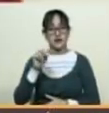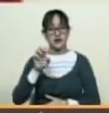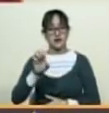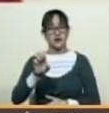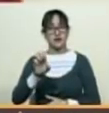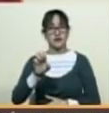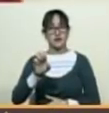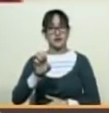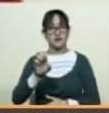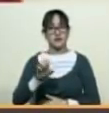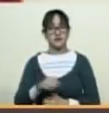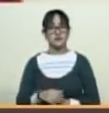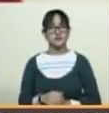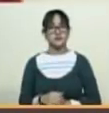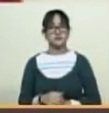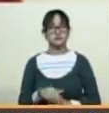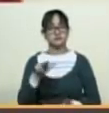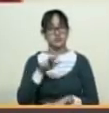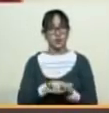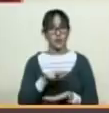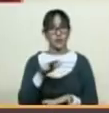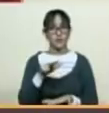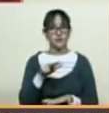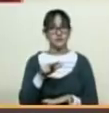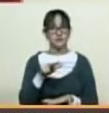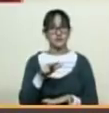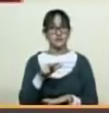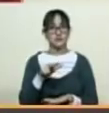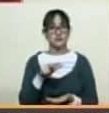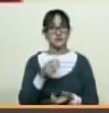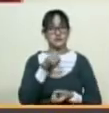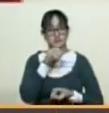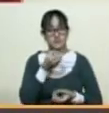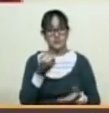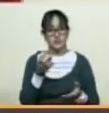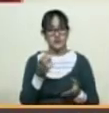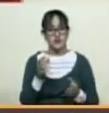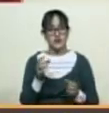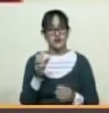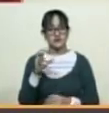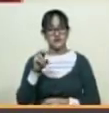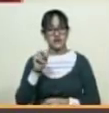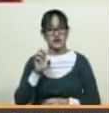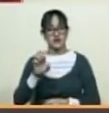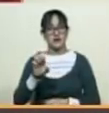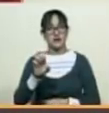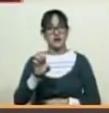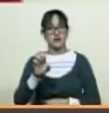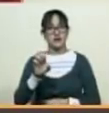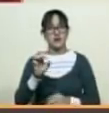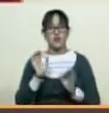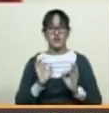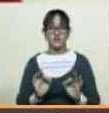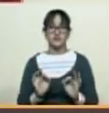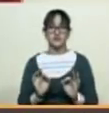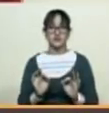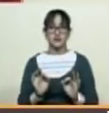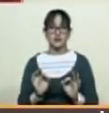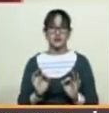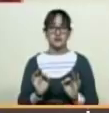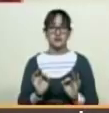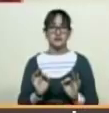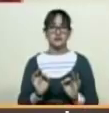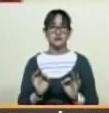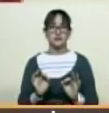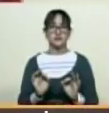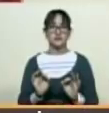Nacional Electoral aprobó que la publicidad de los actos del Consejo Nacional Electoral oficialmente se